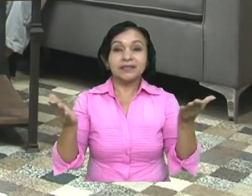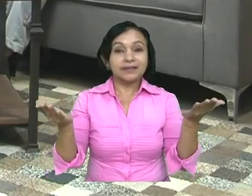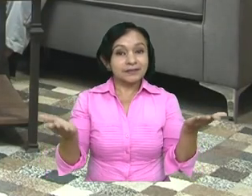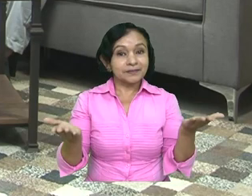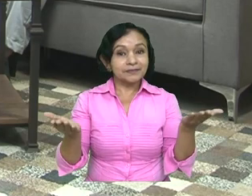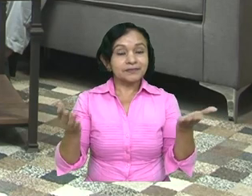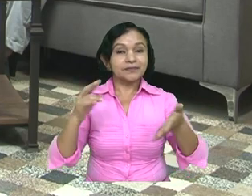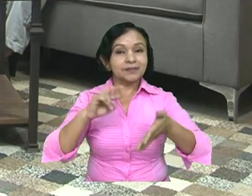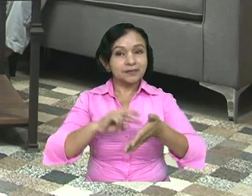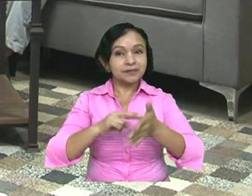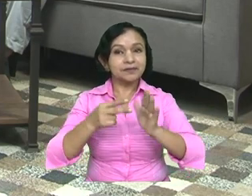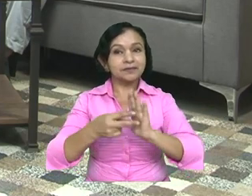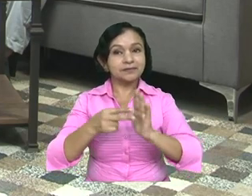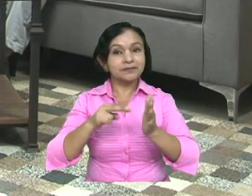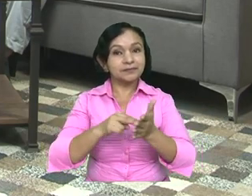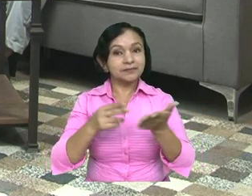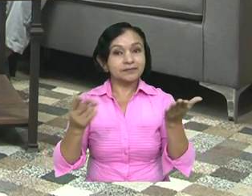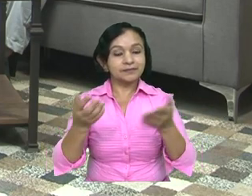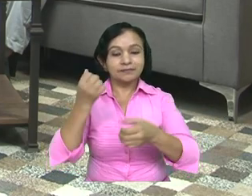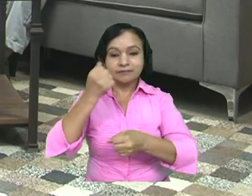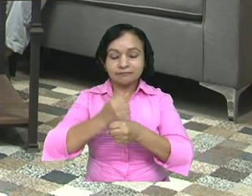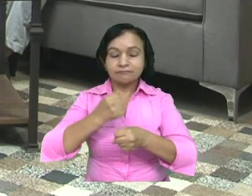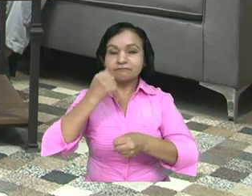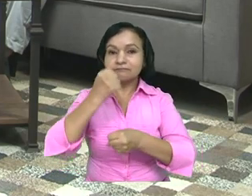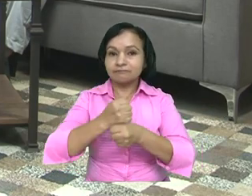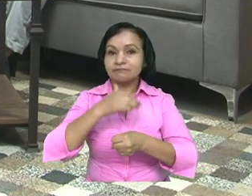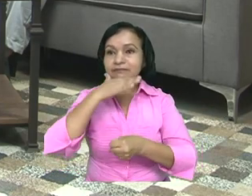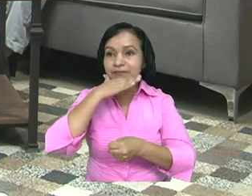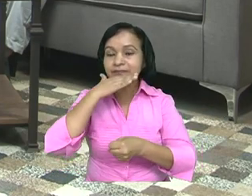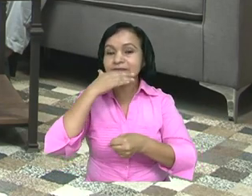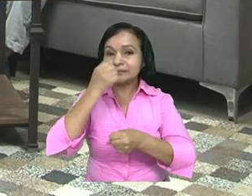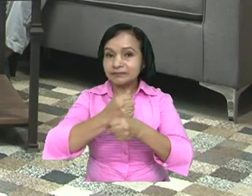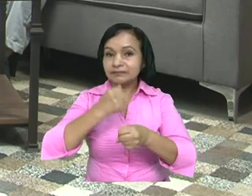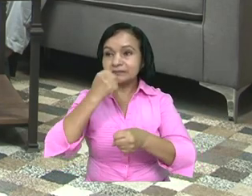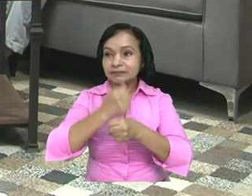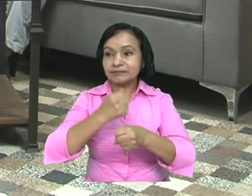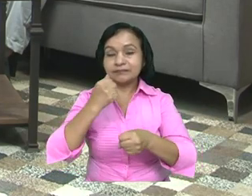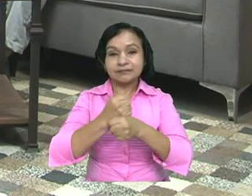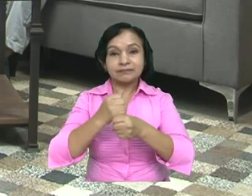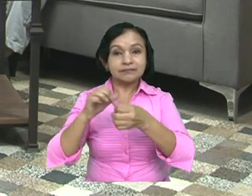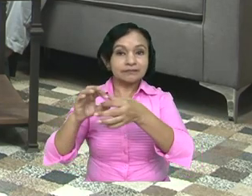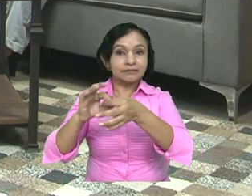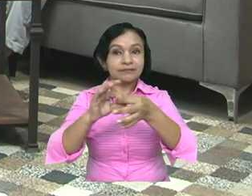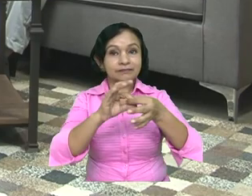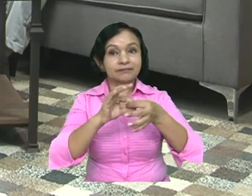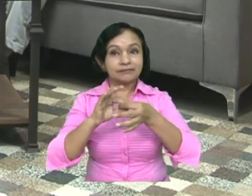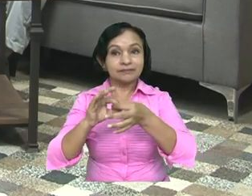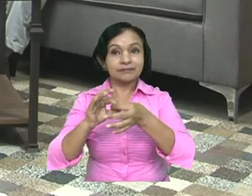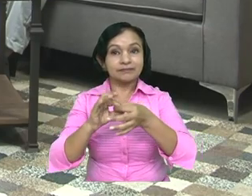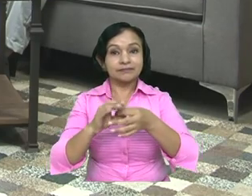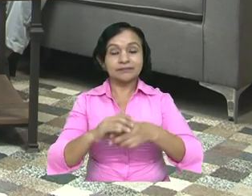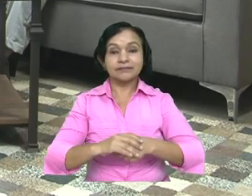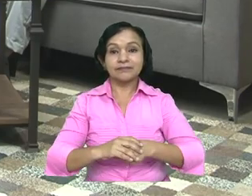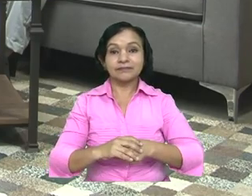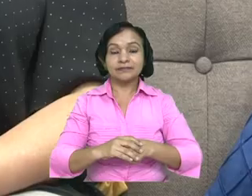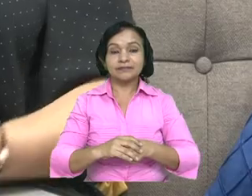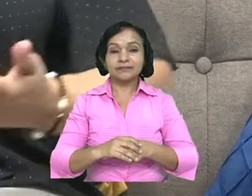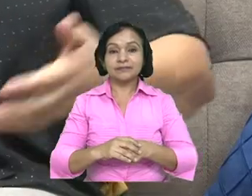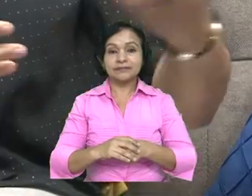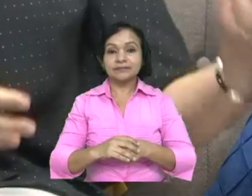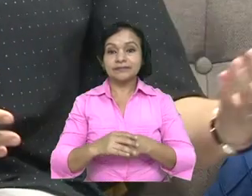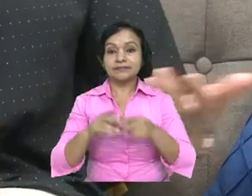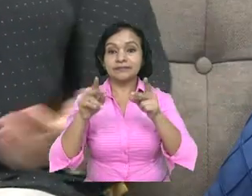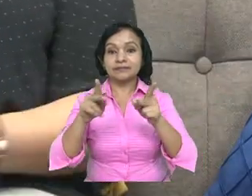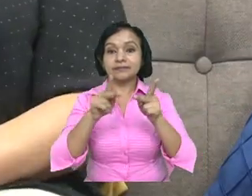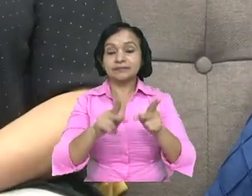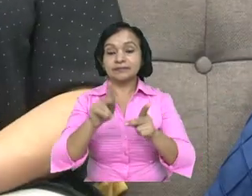y eso significa un trabajo arduo, ¿verdad? Tanto tenemos también los que